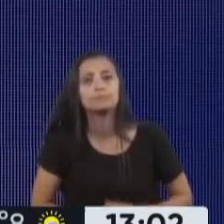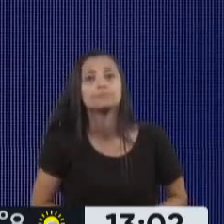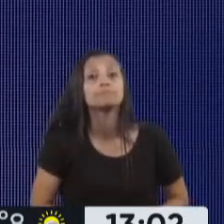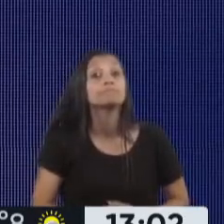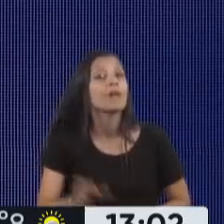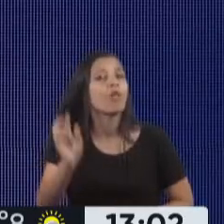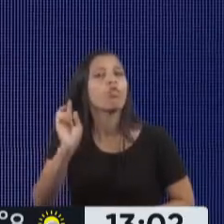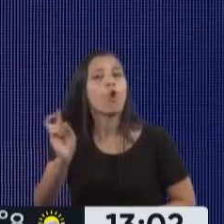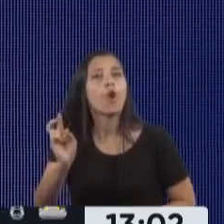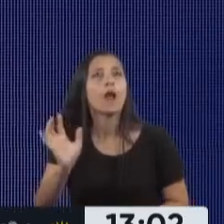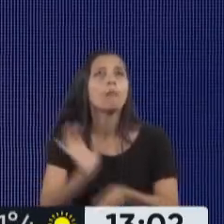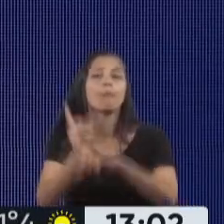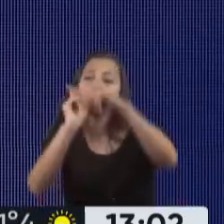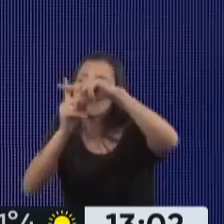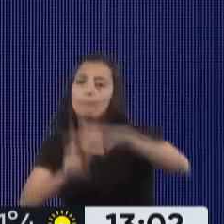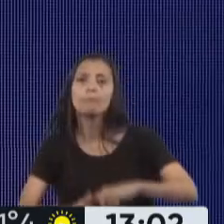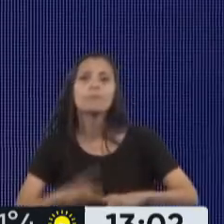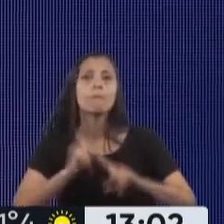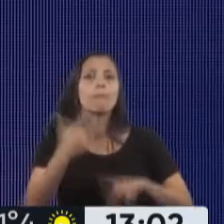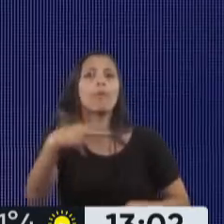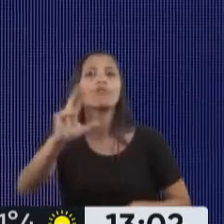en dólares se triplicaron.